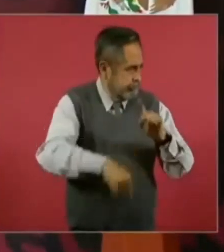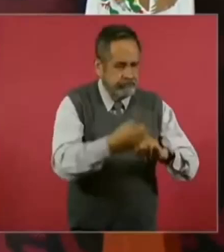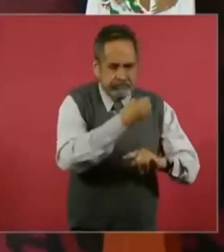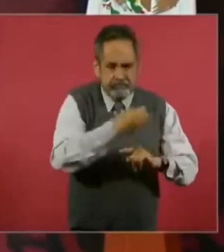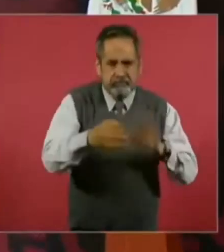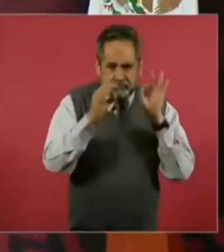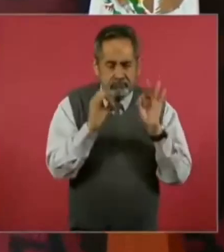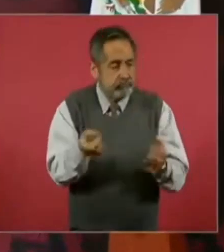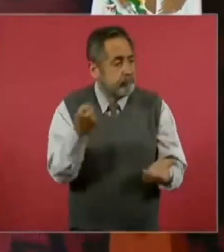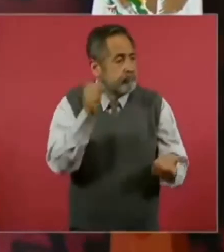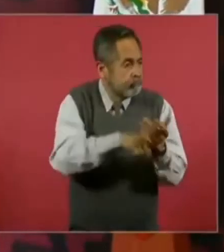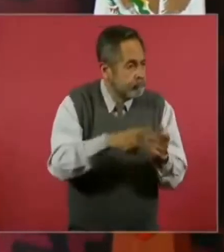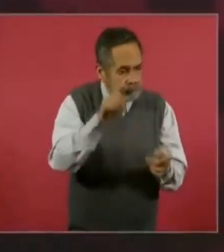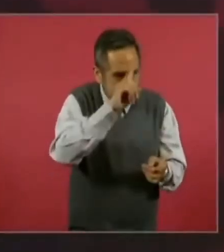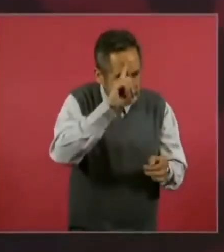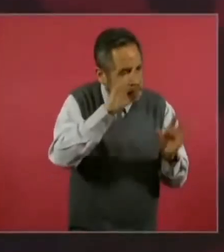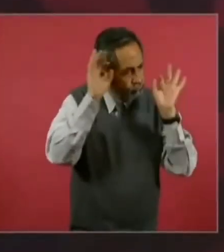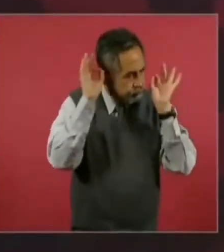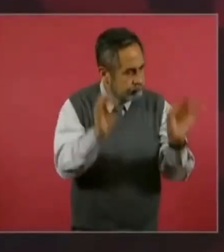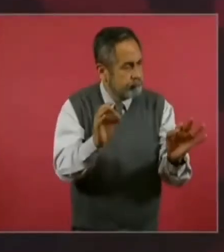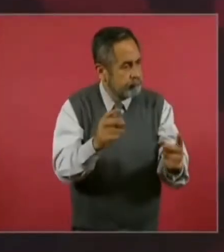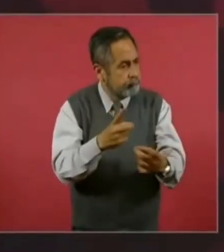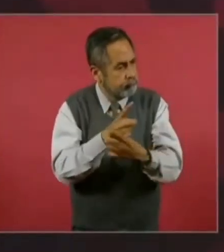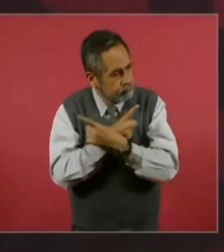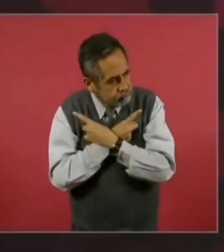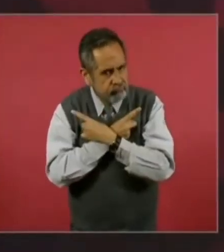y moralizar.